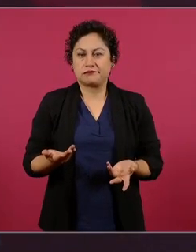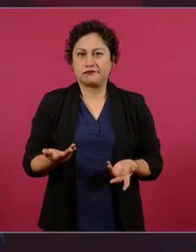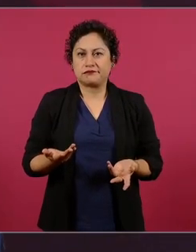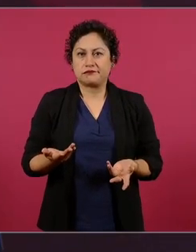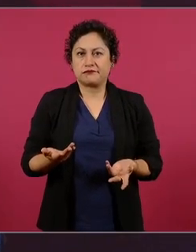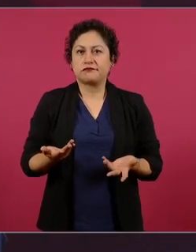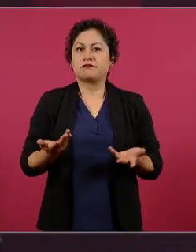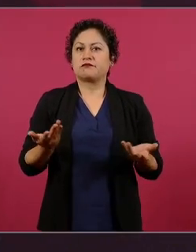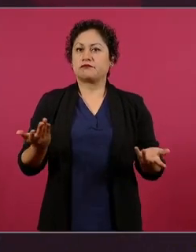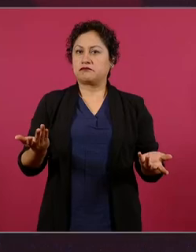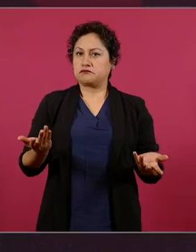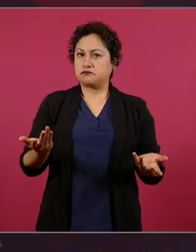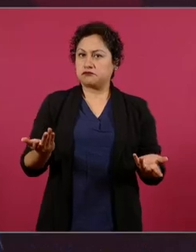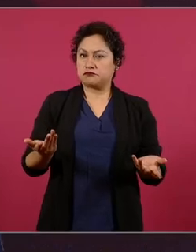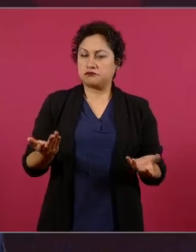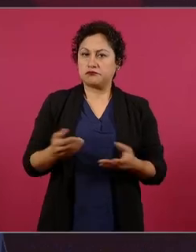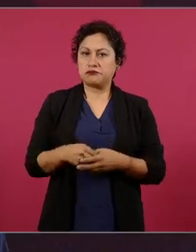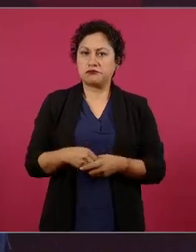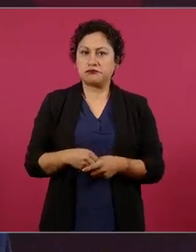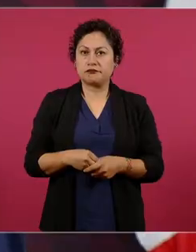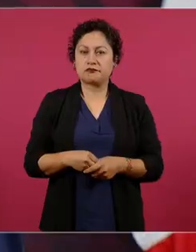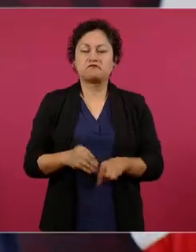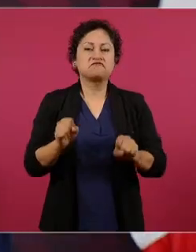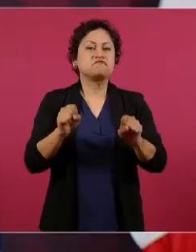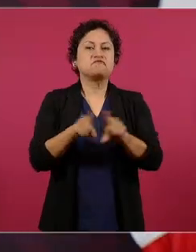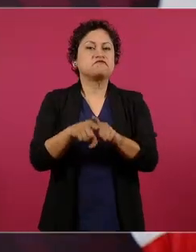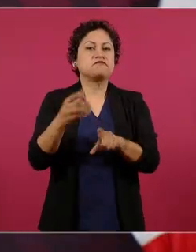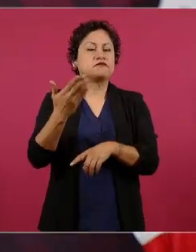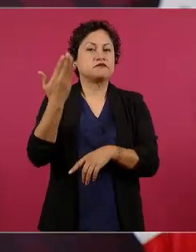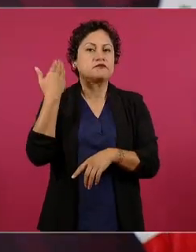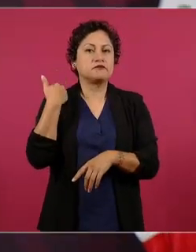¿Quiénes votaron por